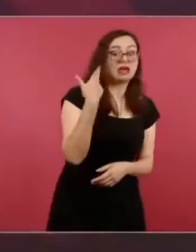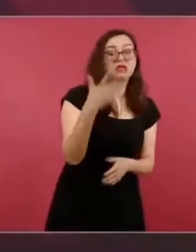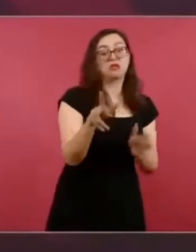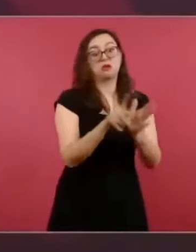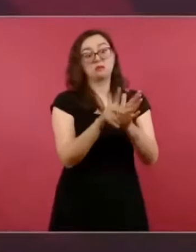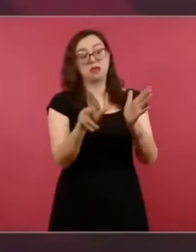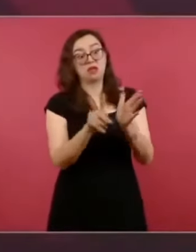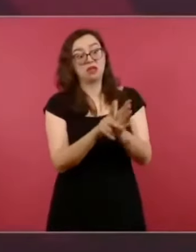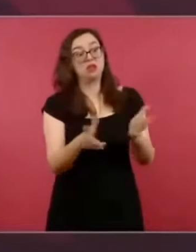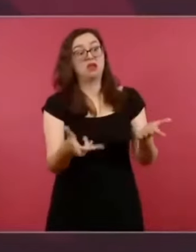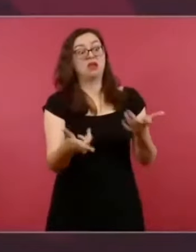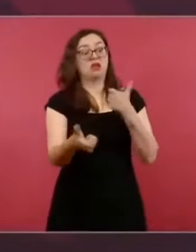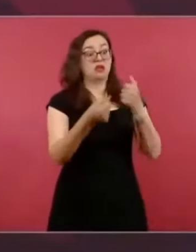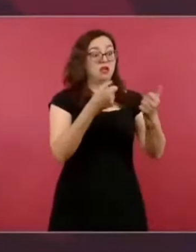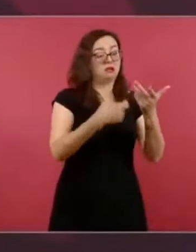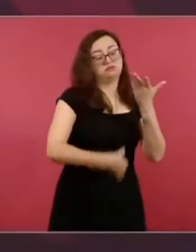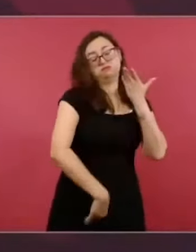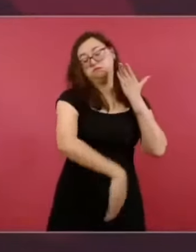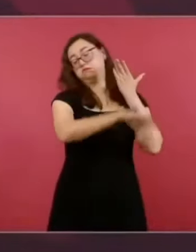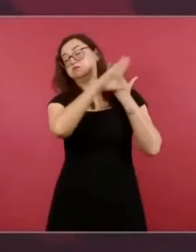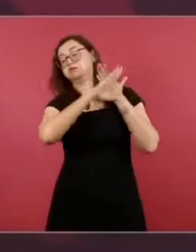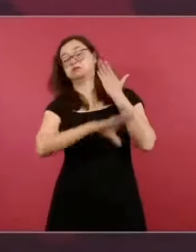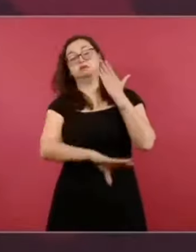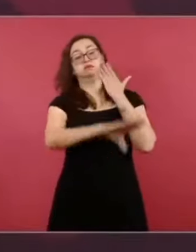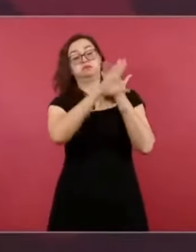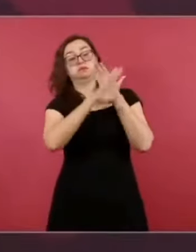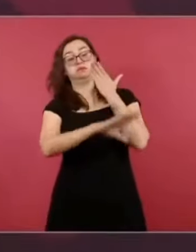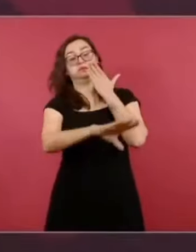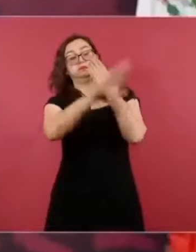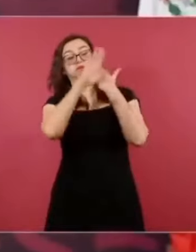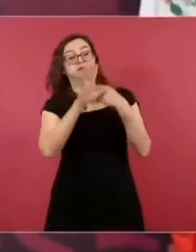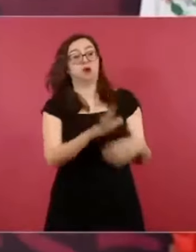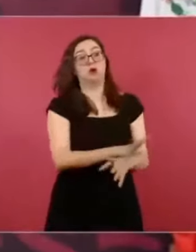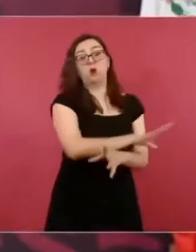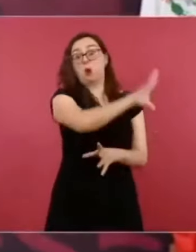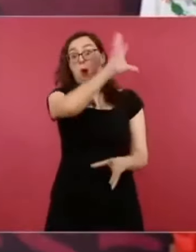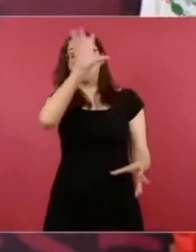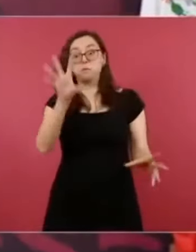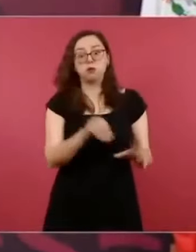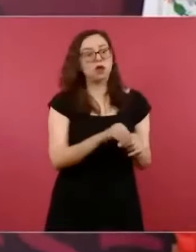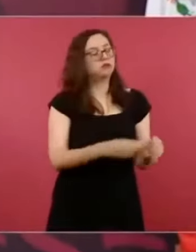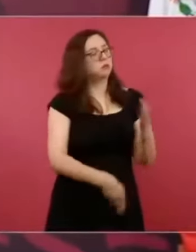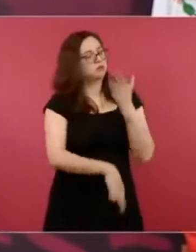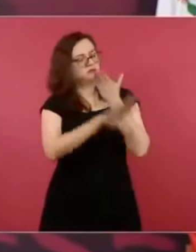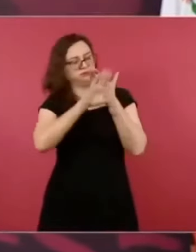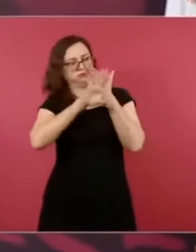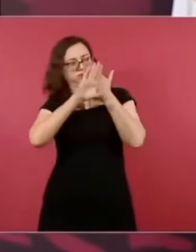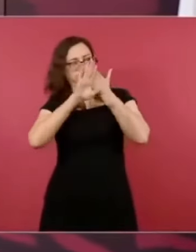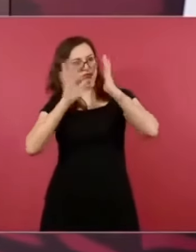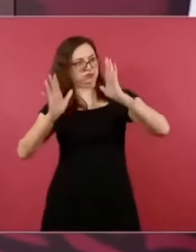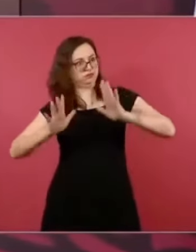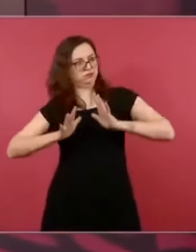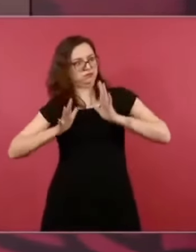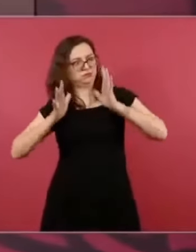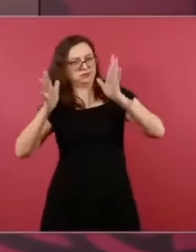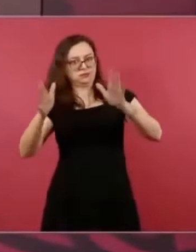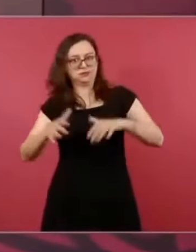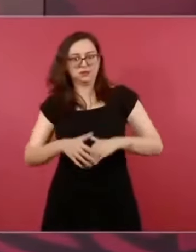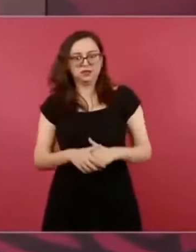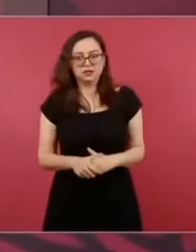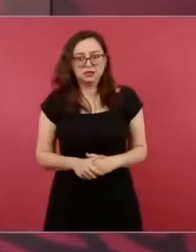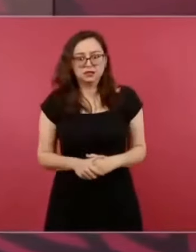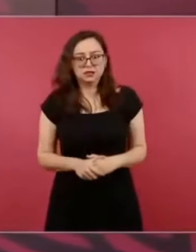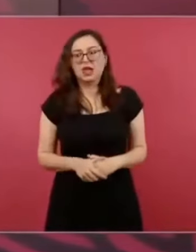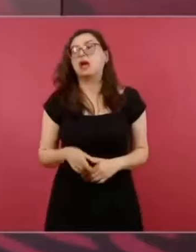pero yo no tengo Televisa, ni tengo Azteca, ni tengo Imagen, ni tengo el